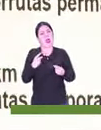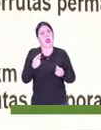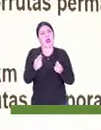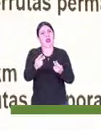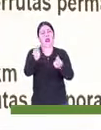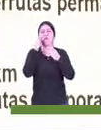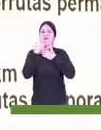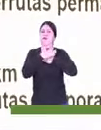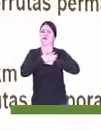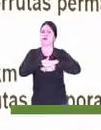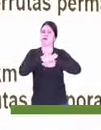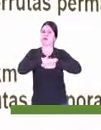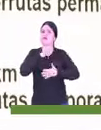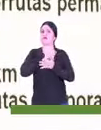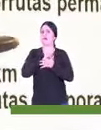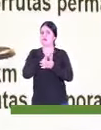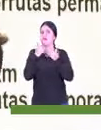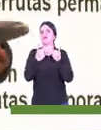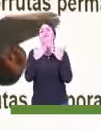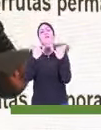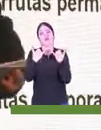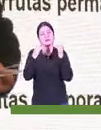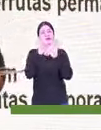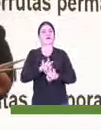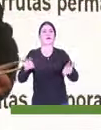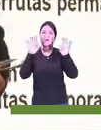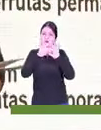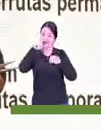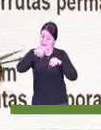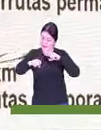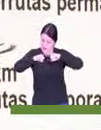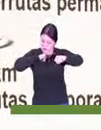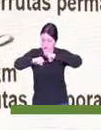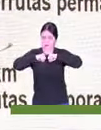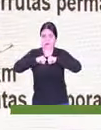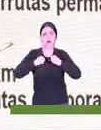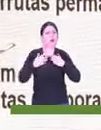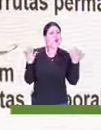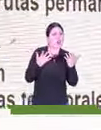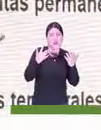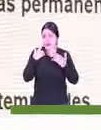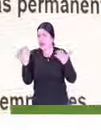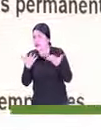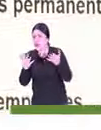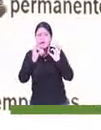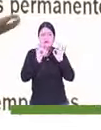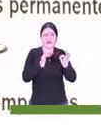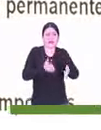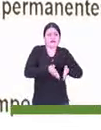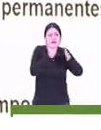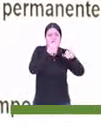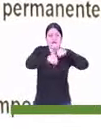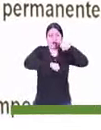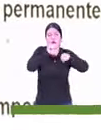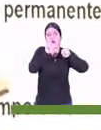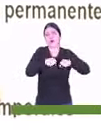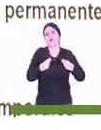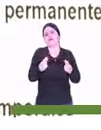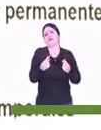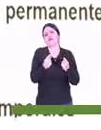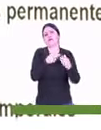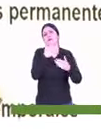Por eso la importancia de este trabajo de recuperación de dónde deben ir realmente las ciclorrutas con el fin de movernos más fácil. Pero también